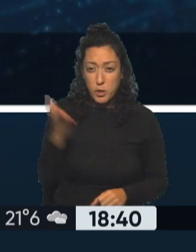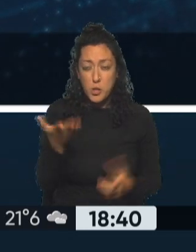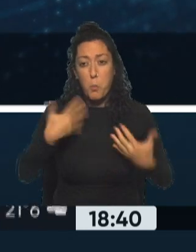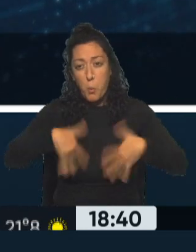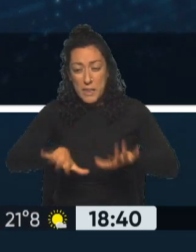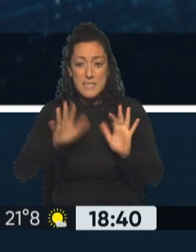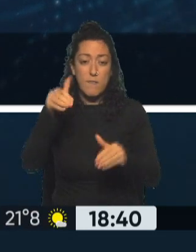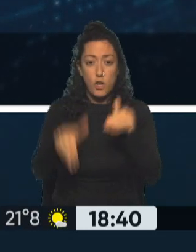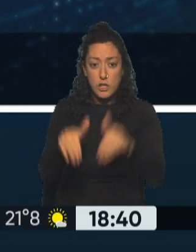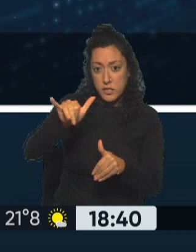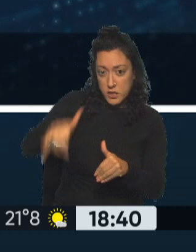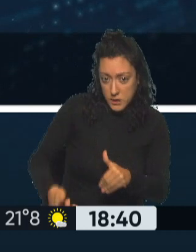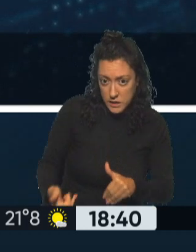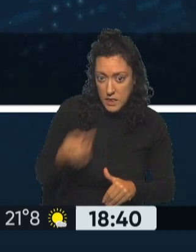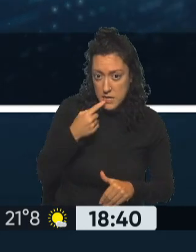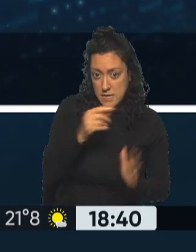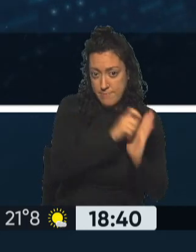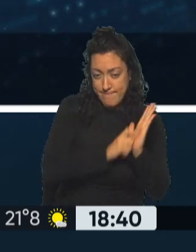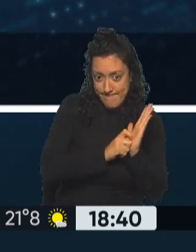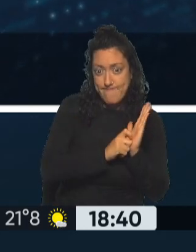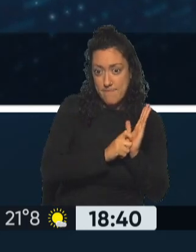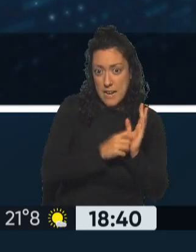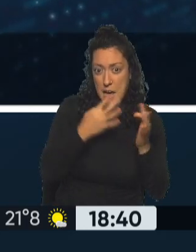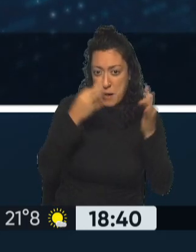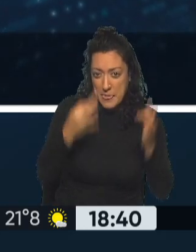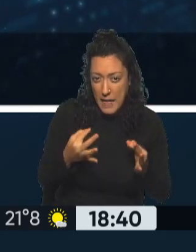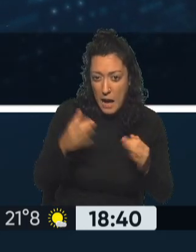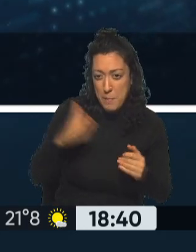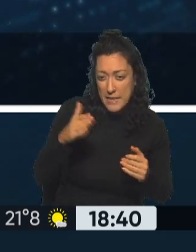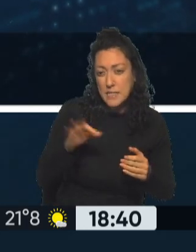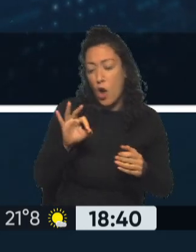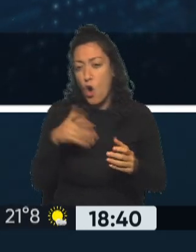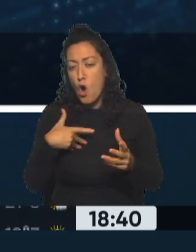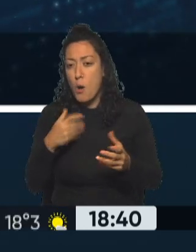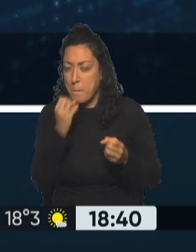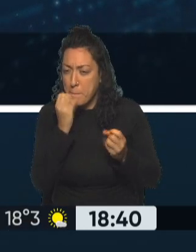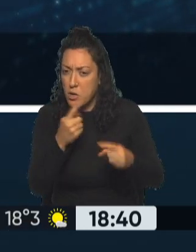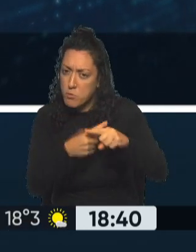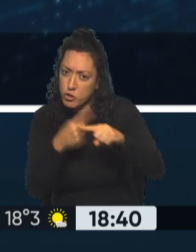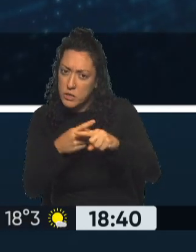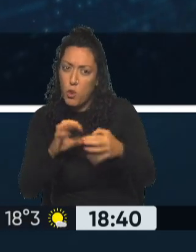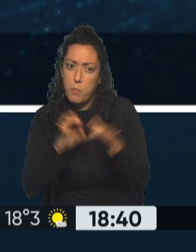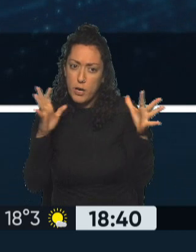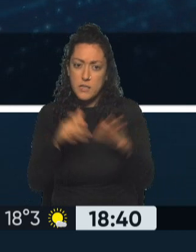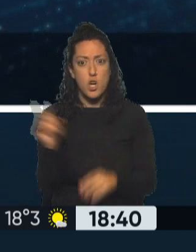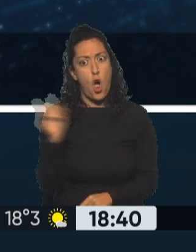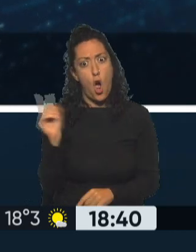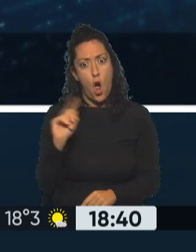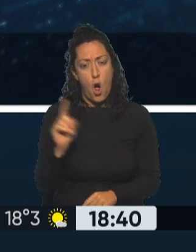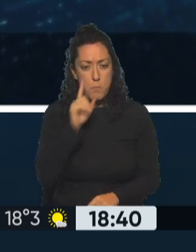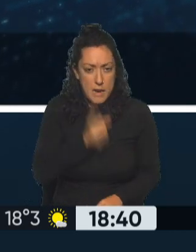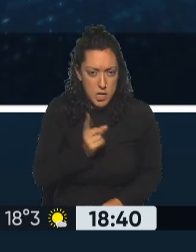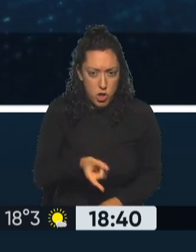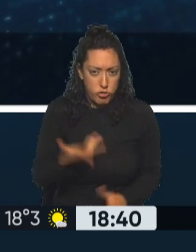intención de voto. ¿Es un enriquecimiento a la democracia o es una amenaza a la democracia? No, es una amenaza a la democracia,